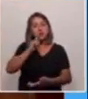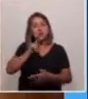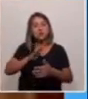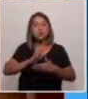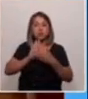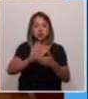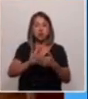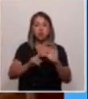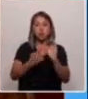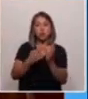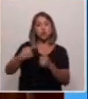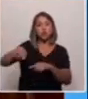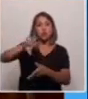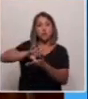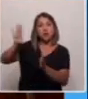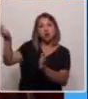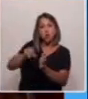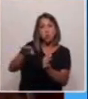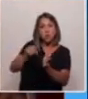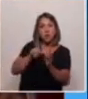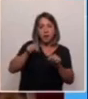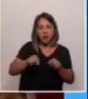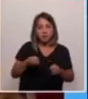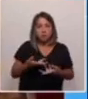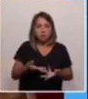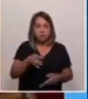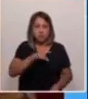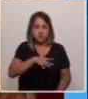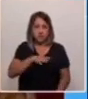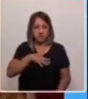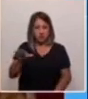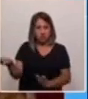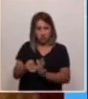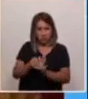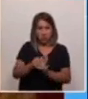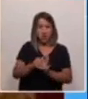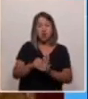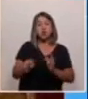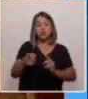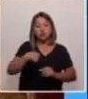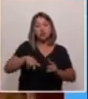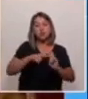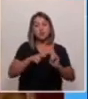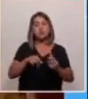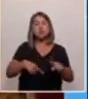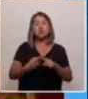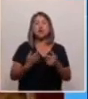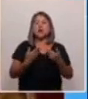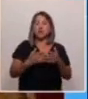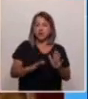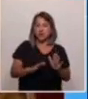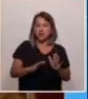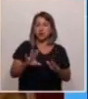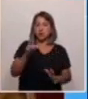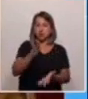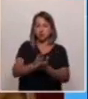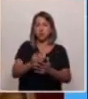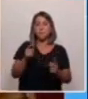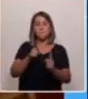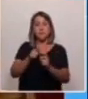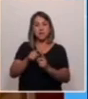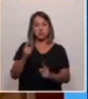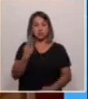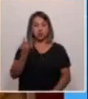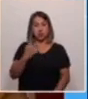cultura extranjera que nos quiere implantar aquí en Chile? ¿Lo estamos haciendo por libertad, por opción personal o estamos